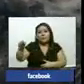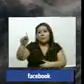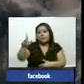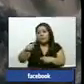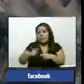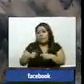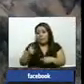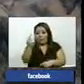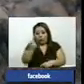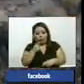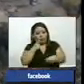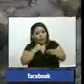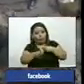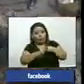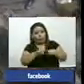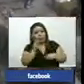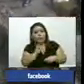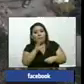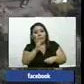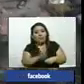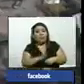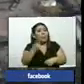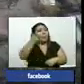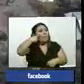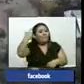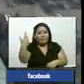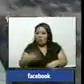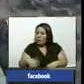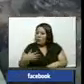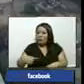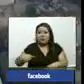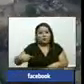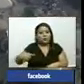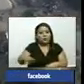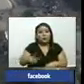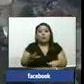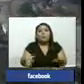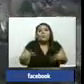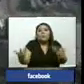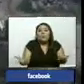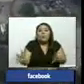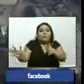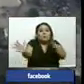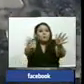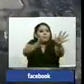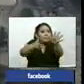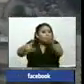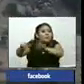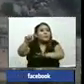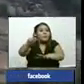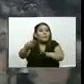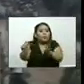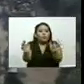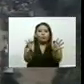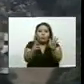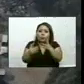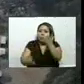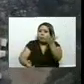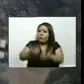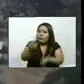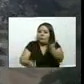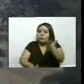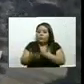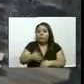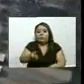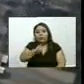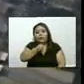los meteorólogos señalaron que el peligro por el fuego seguiría debido a las continuas brisas y el aire seco.